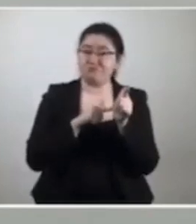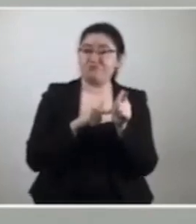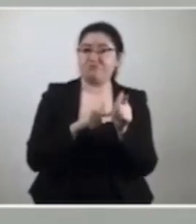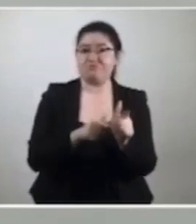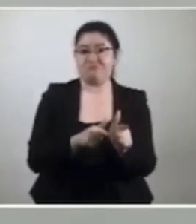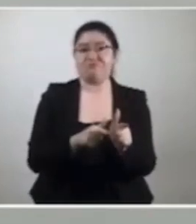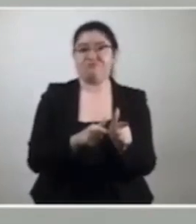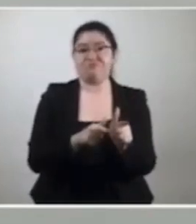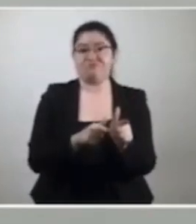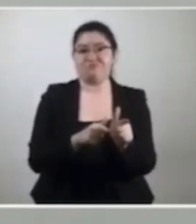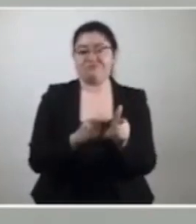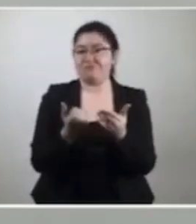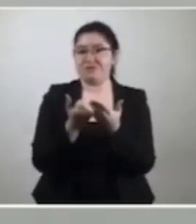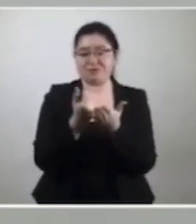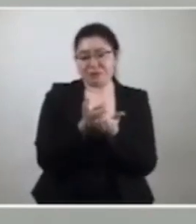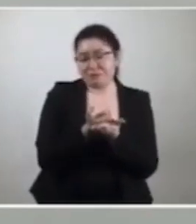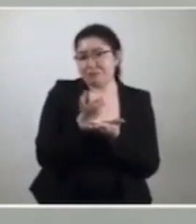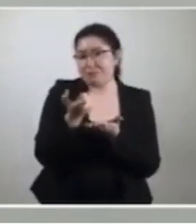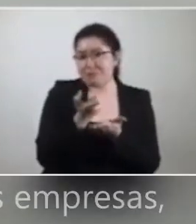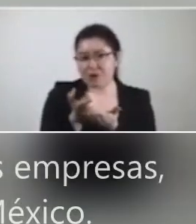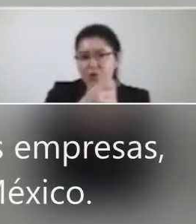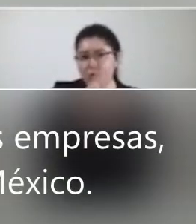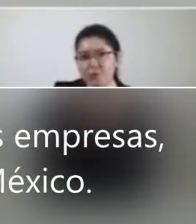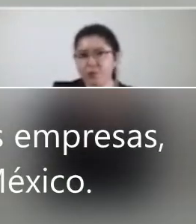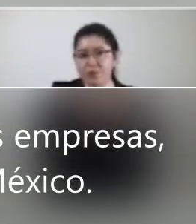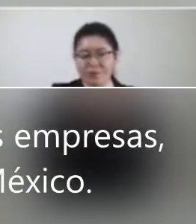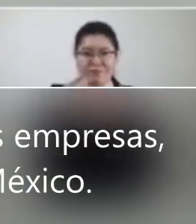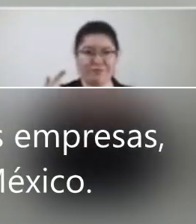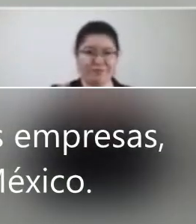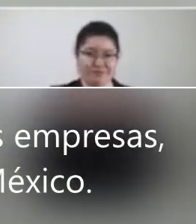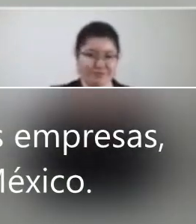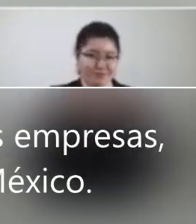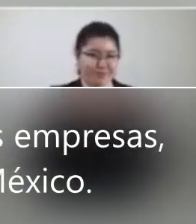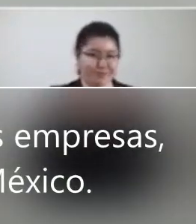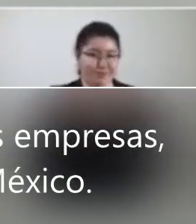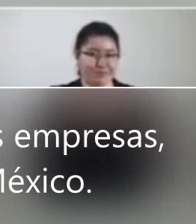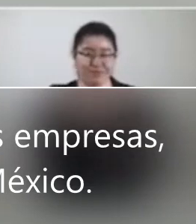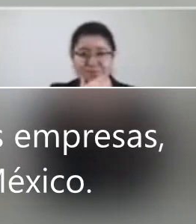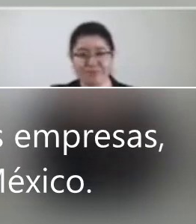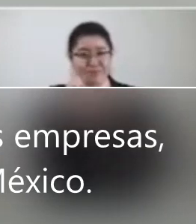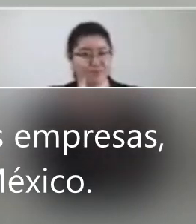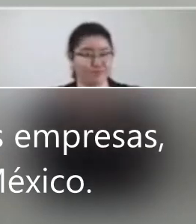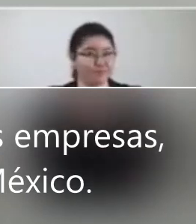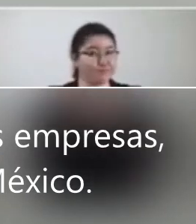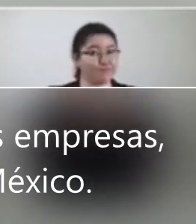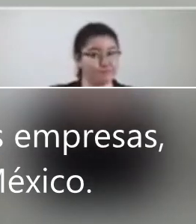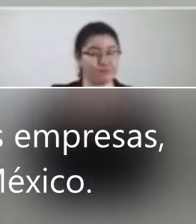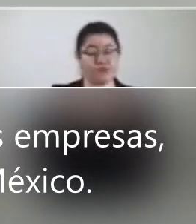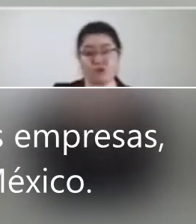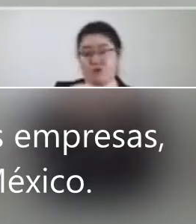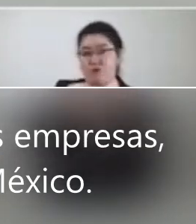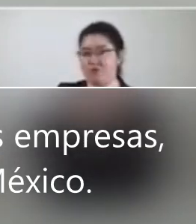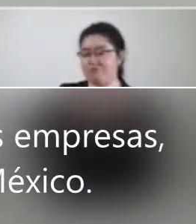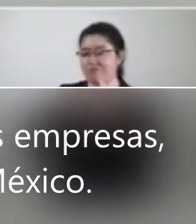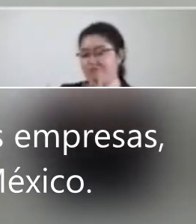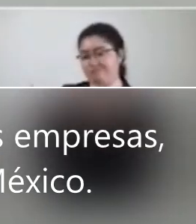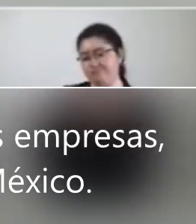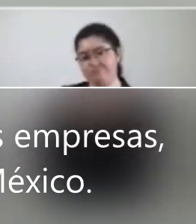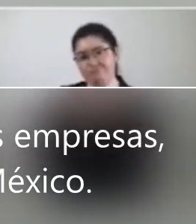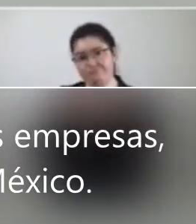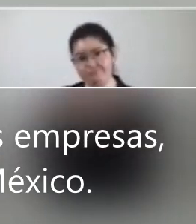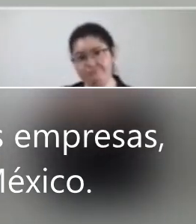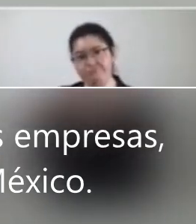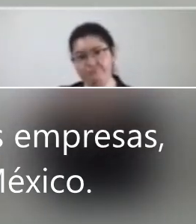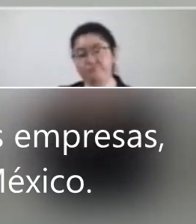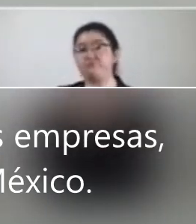de seguir dándole su salario a los trabajadores y las trabajadoras, me voy a comunicar personalmente con